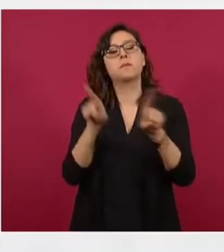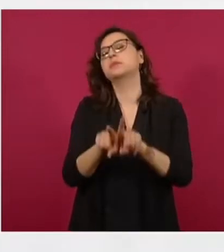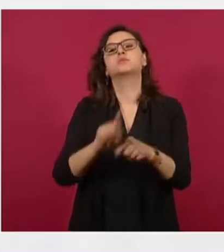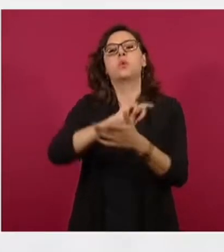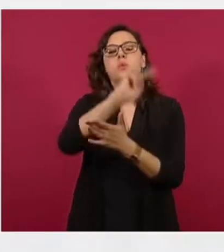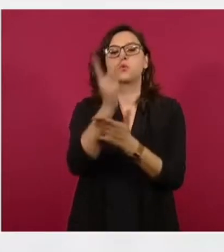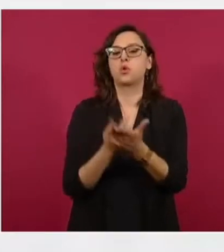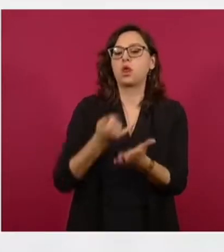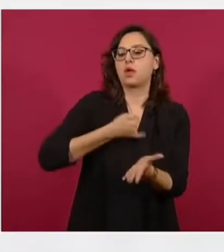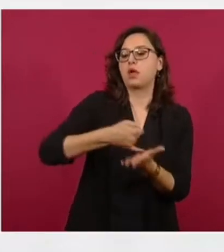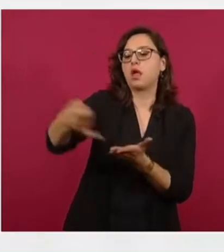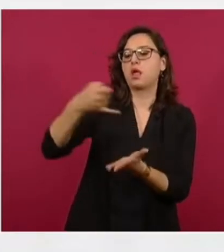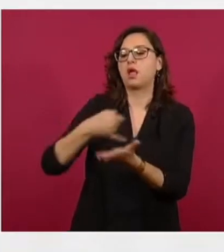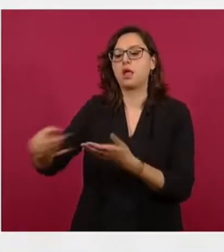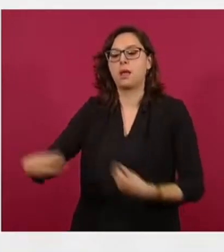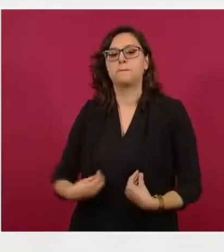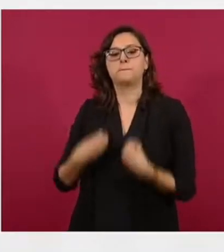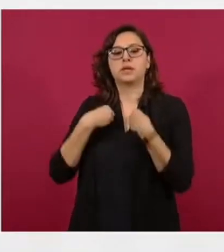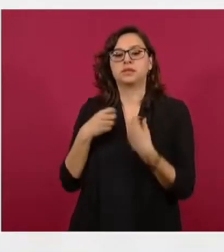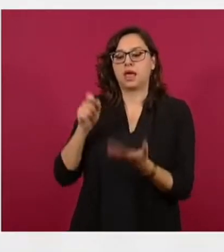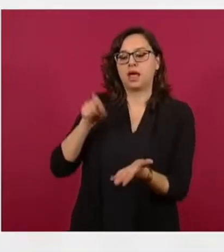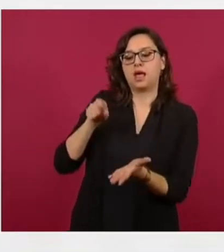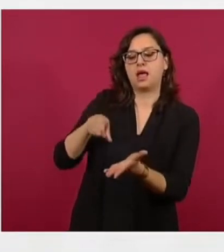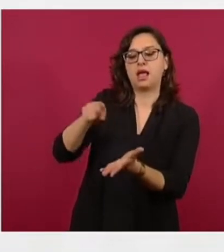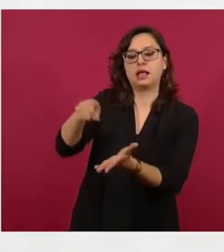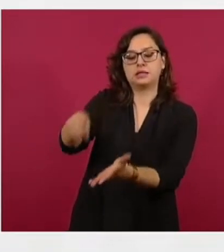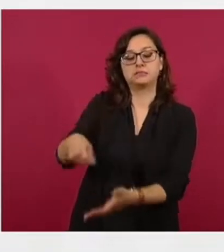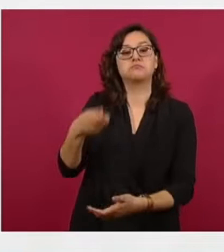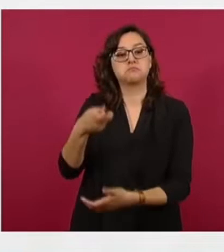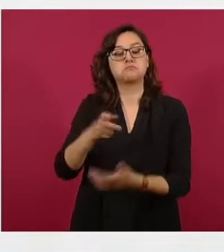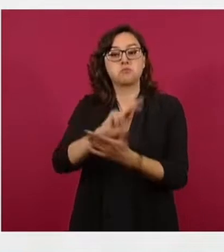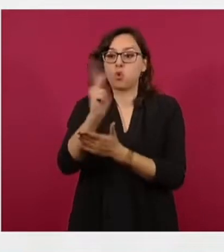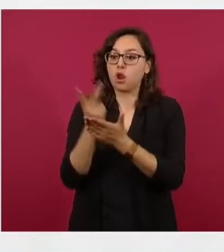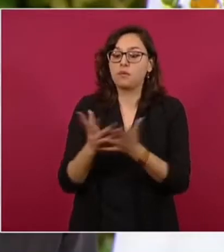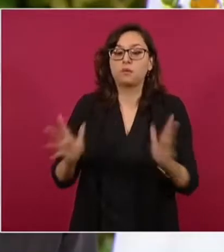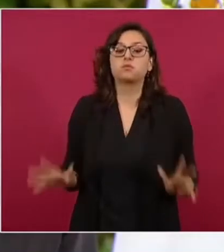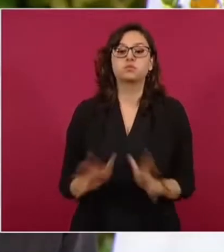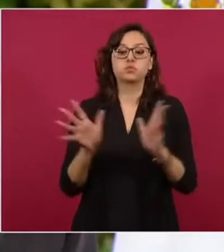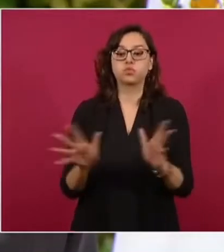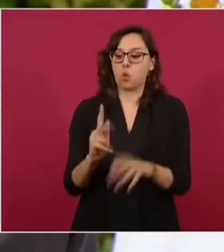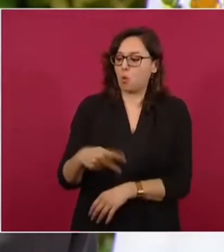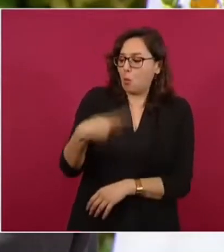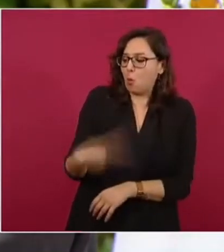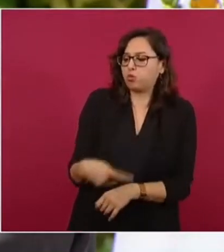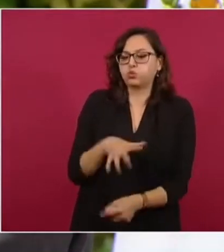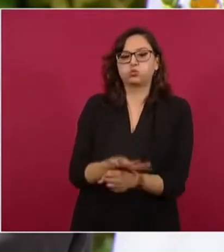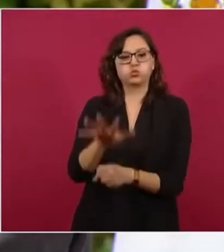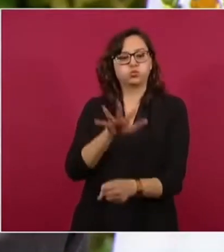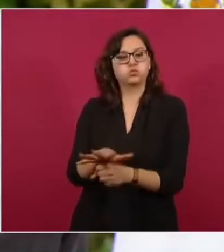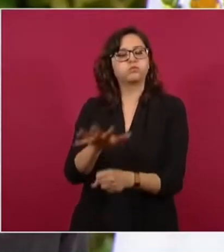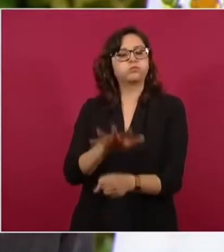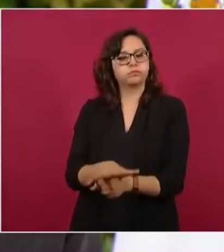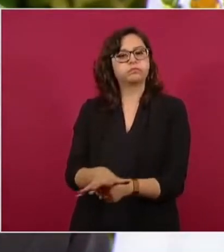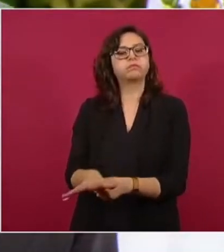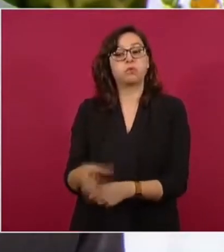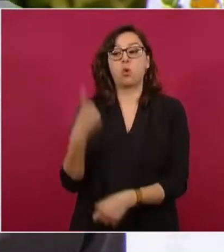el autoconsumo y la producción de alimentos en el país. El año pasado aumentó